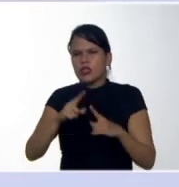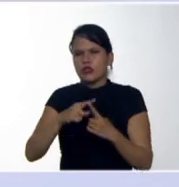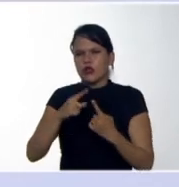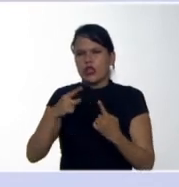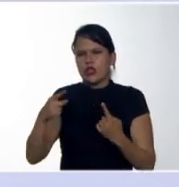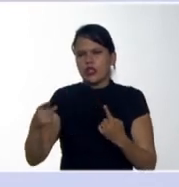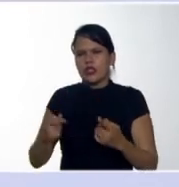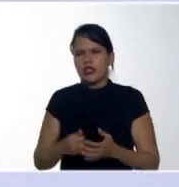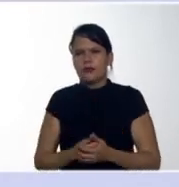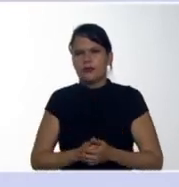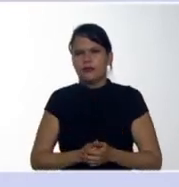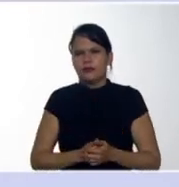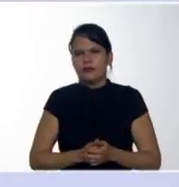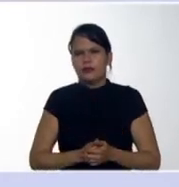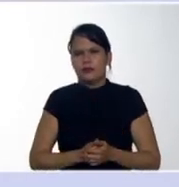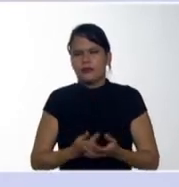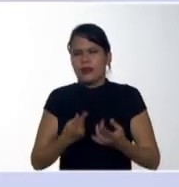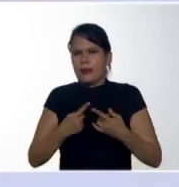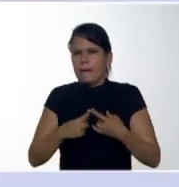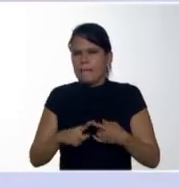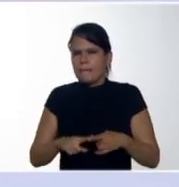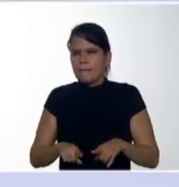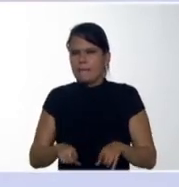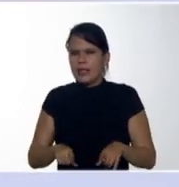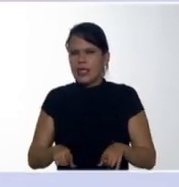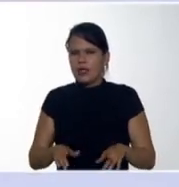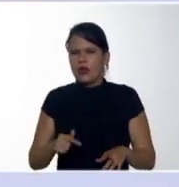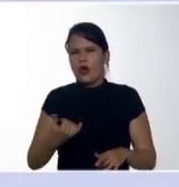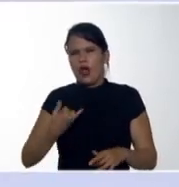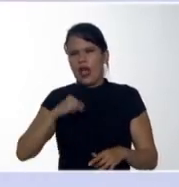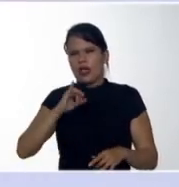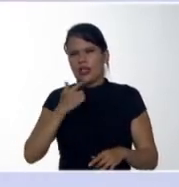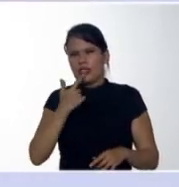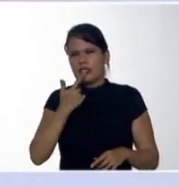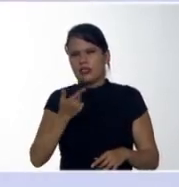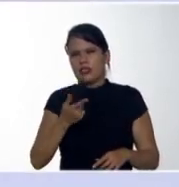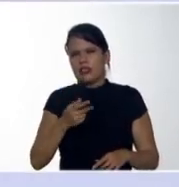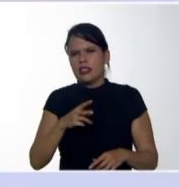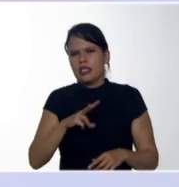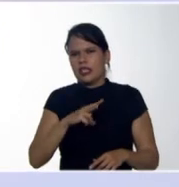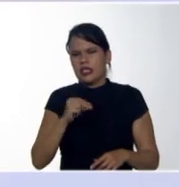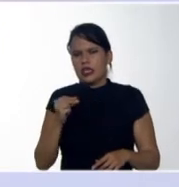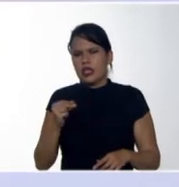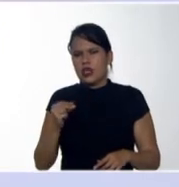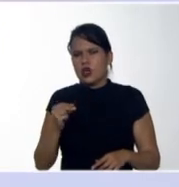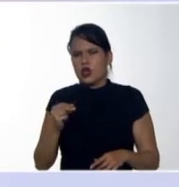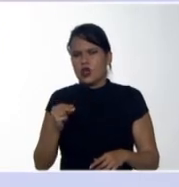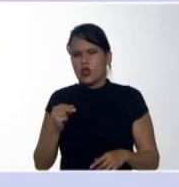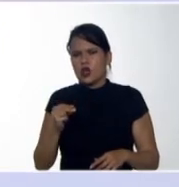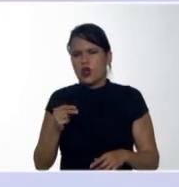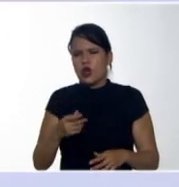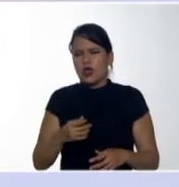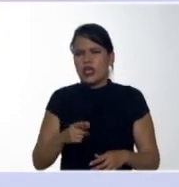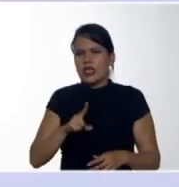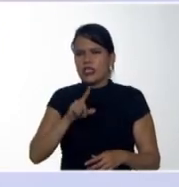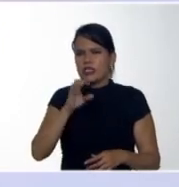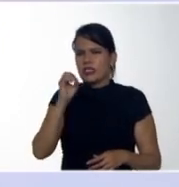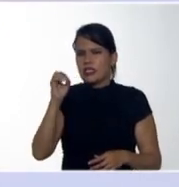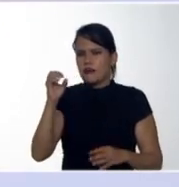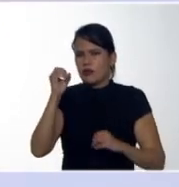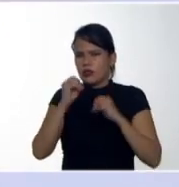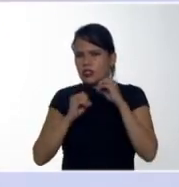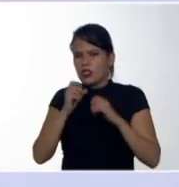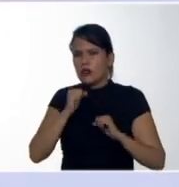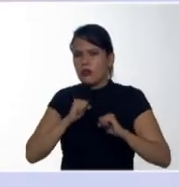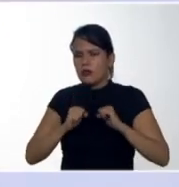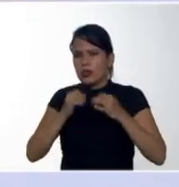energía termoeléctrica, pero cabe destacar que no es 100% un movimiento perpetuo,